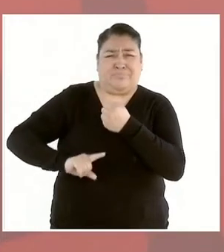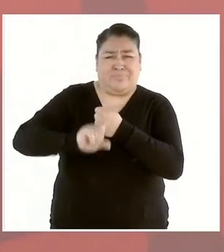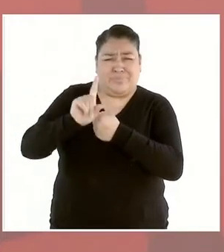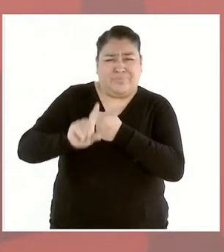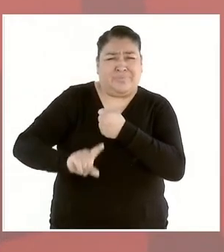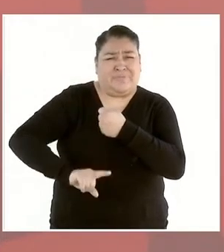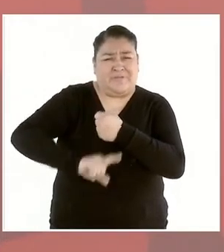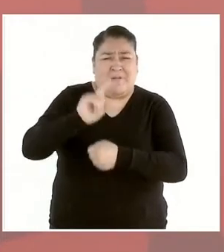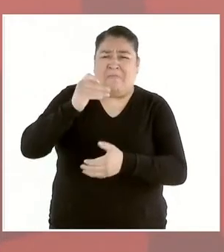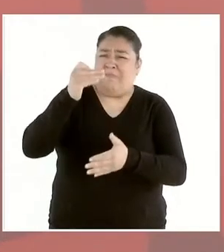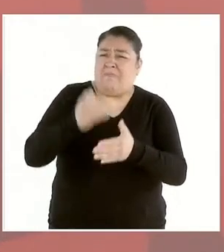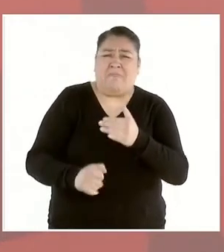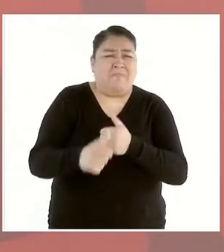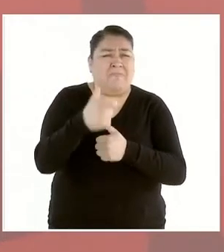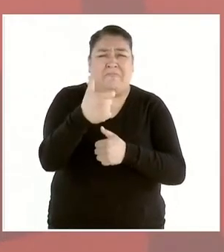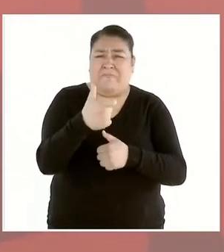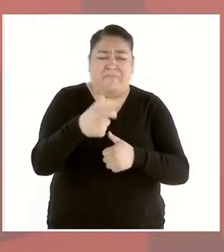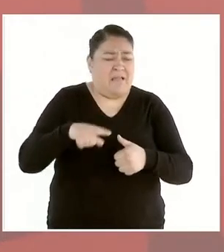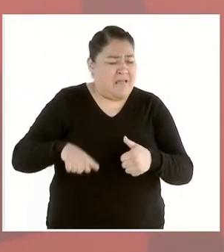pública